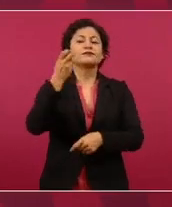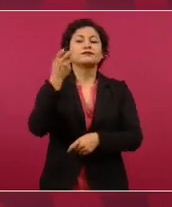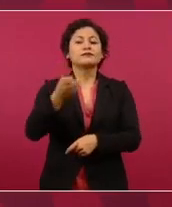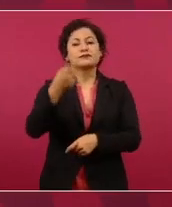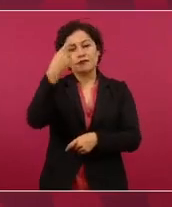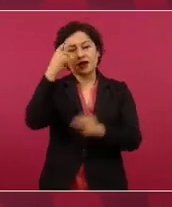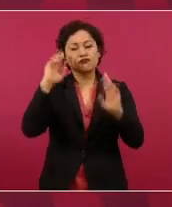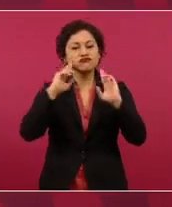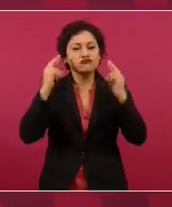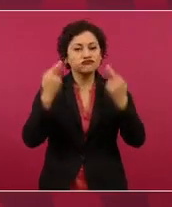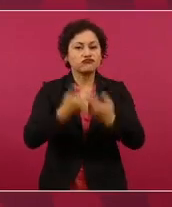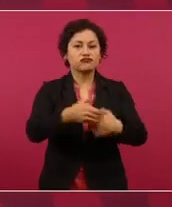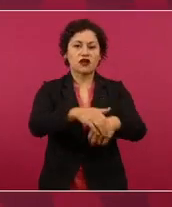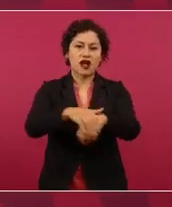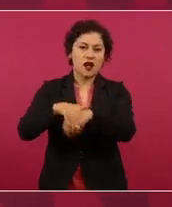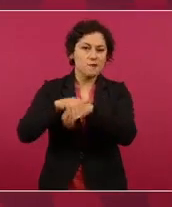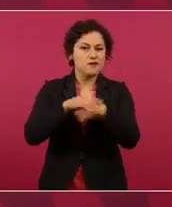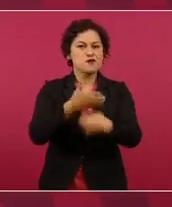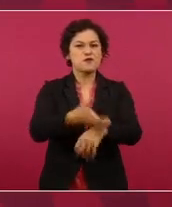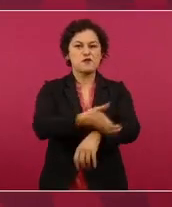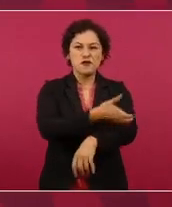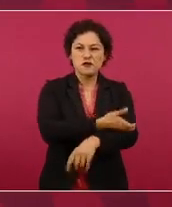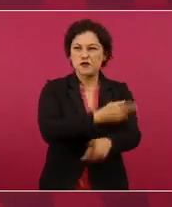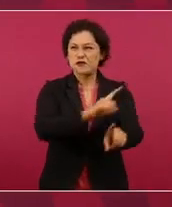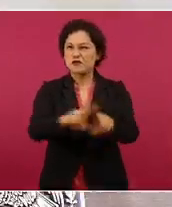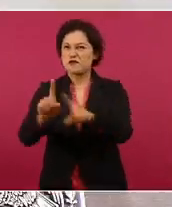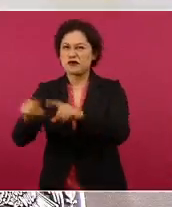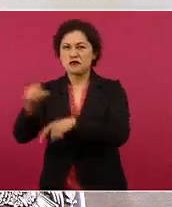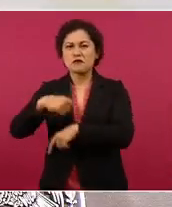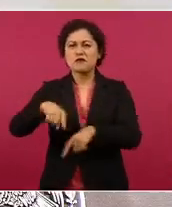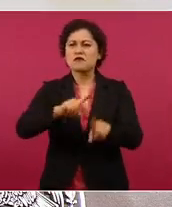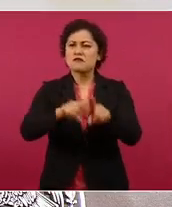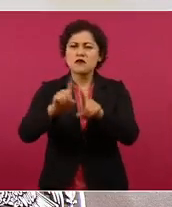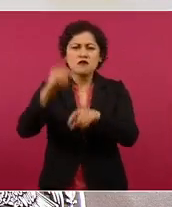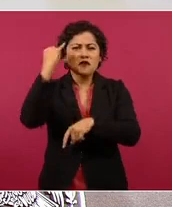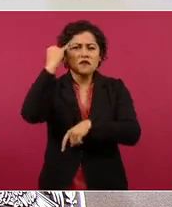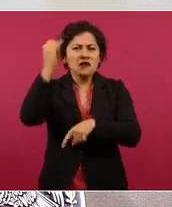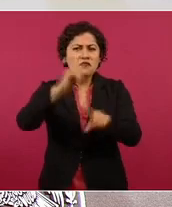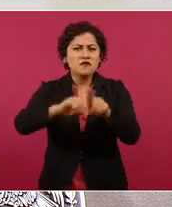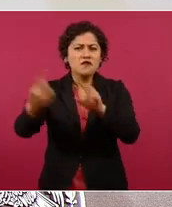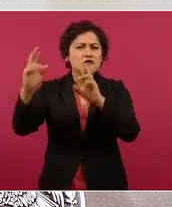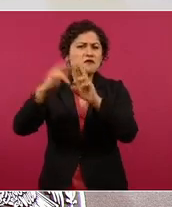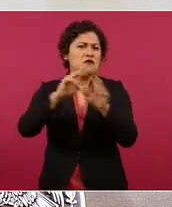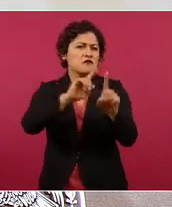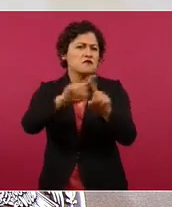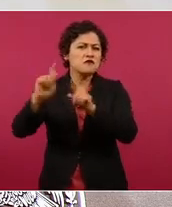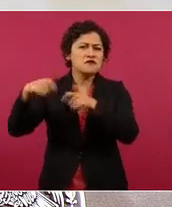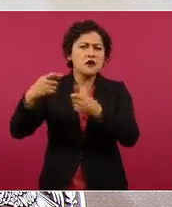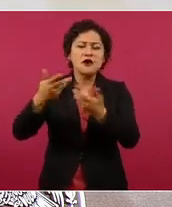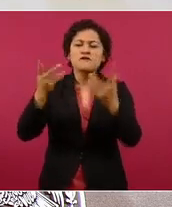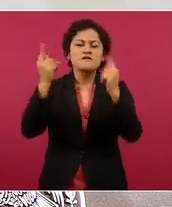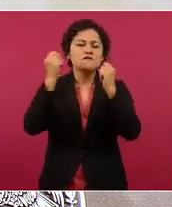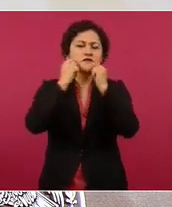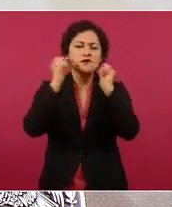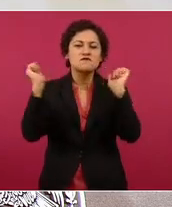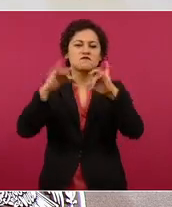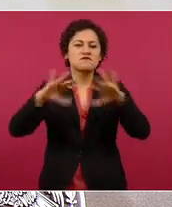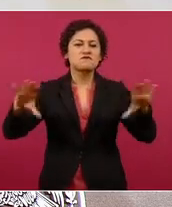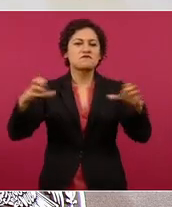trabajo, con nacionales de todo extracto social y creencias políticas. Al mismo tiempo, el fútbol es un gran